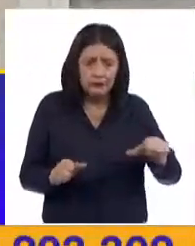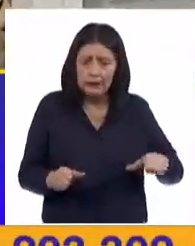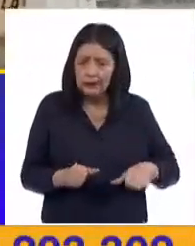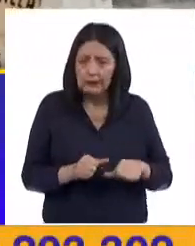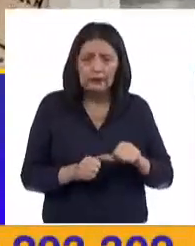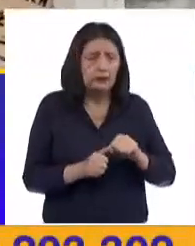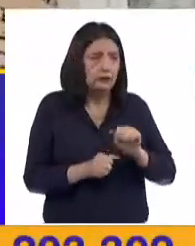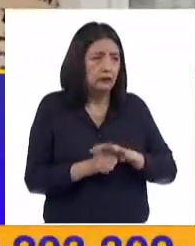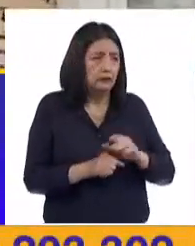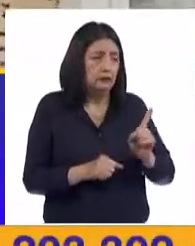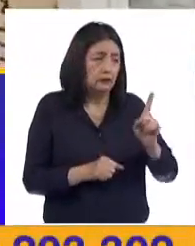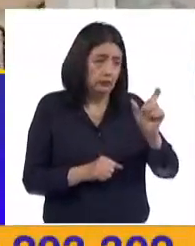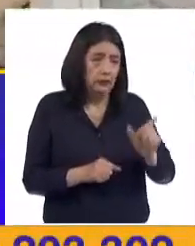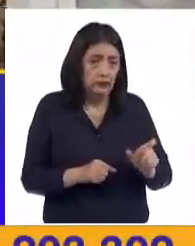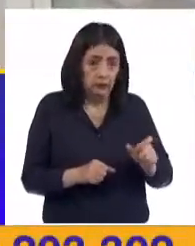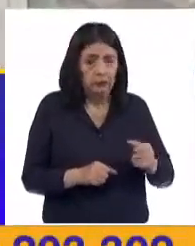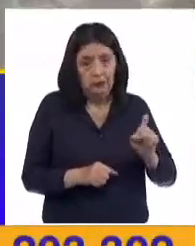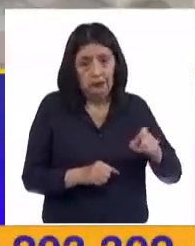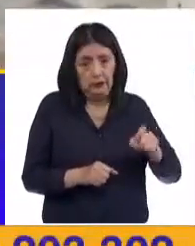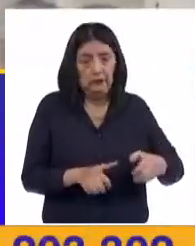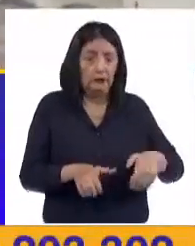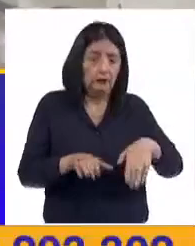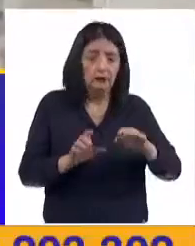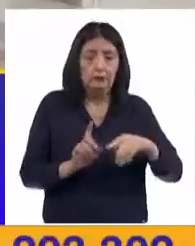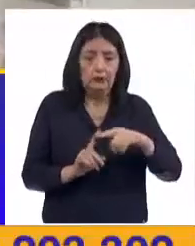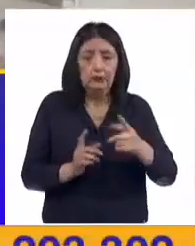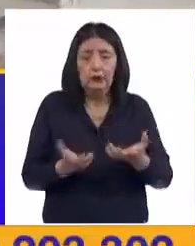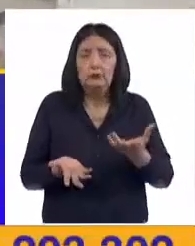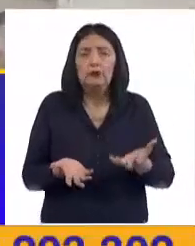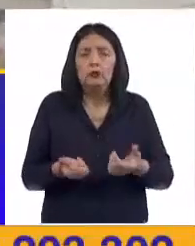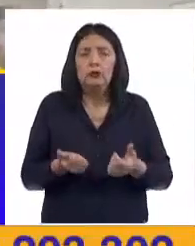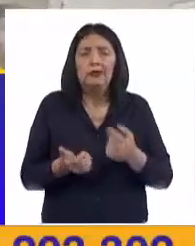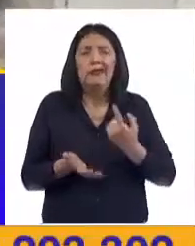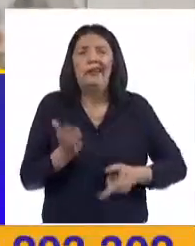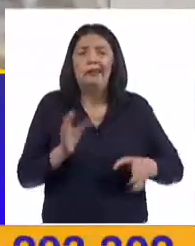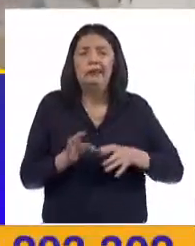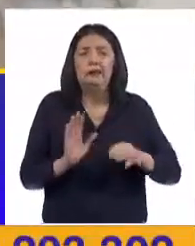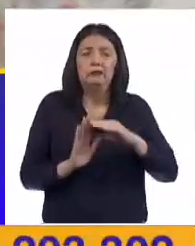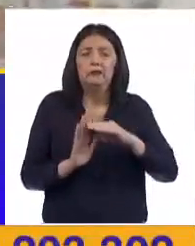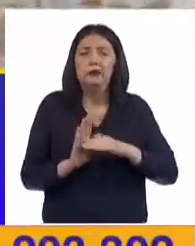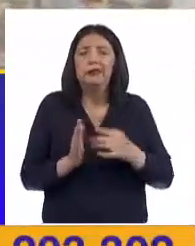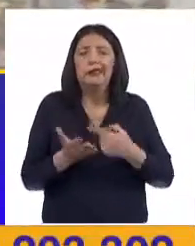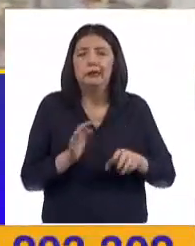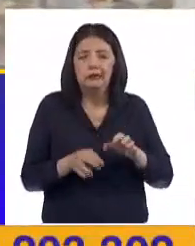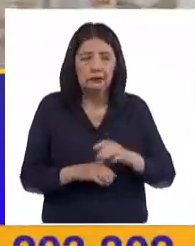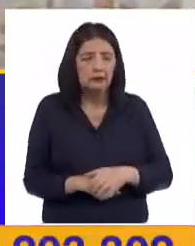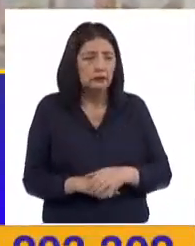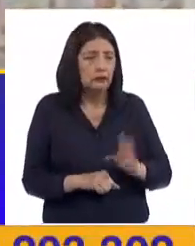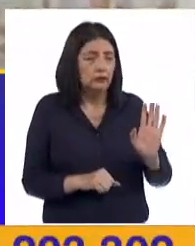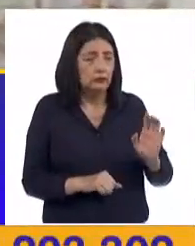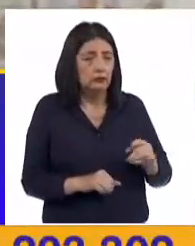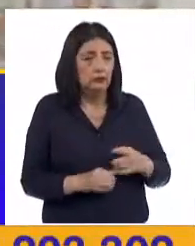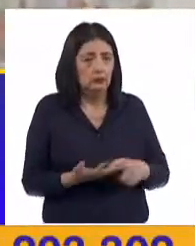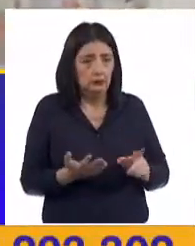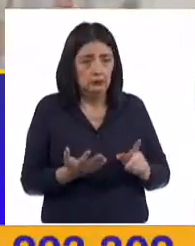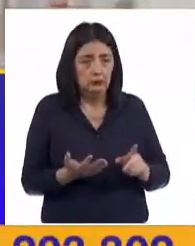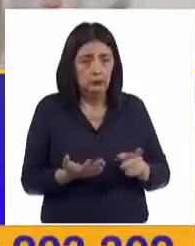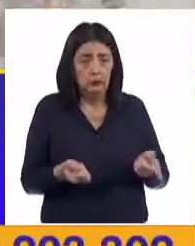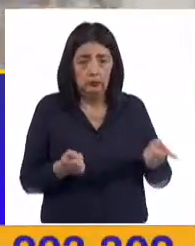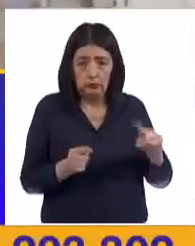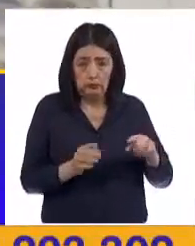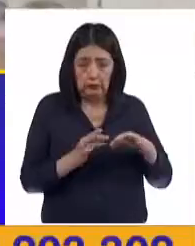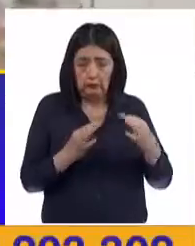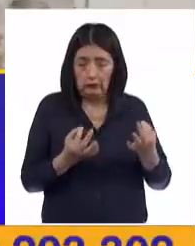Cuando hay un caso y hay que enterrar a alguien, ¿cuál es el protocolo a seguir? Ya, bueno, el protocolo es inicialmente, cuando